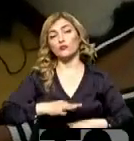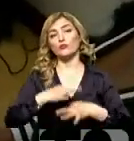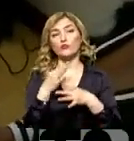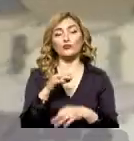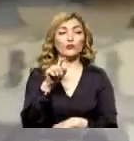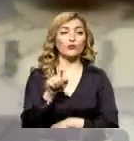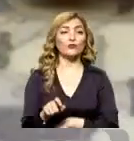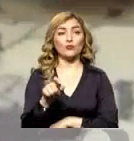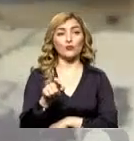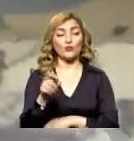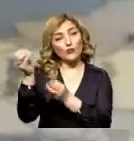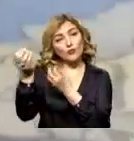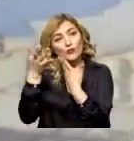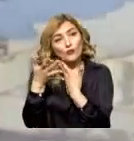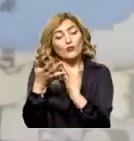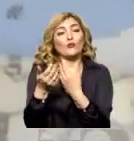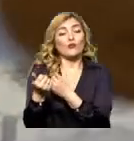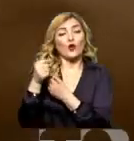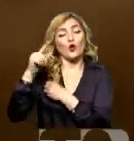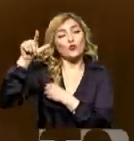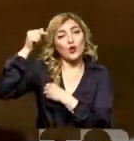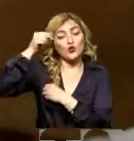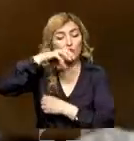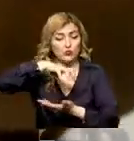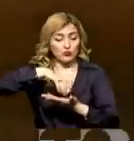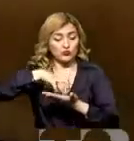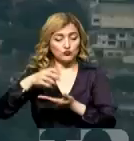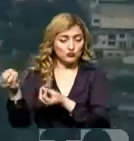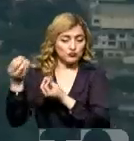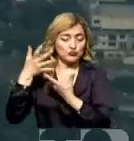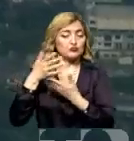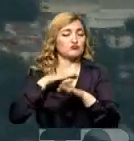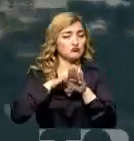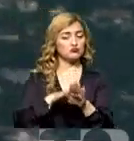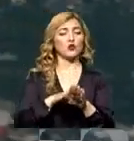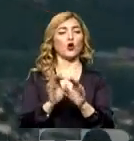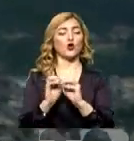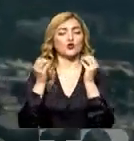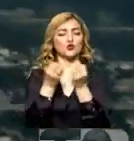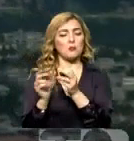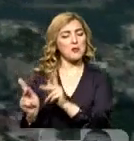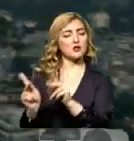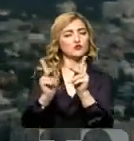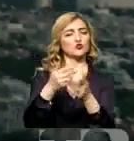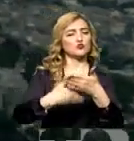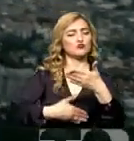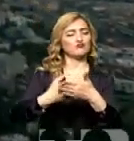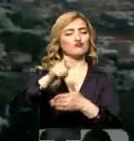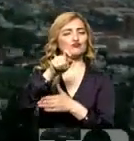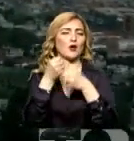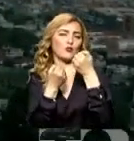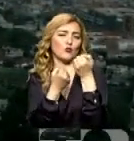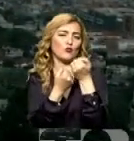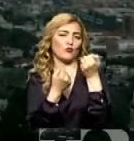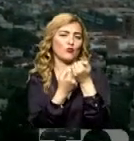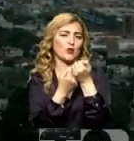debe contar con informes favorables del gobierno provincial y del Organismo Nacional de Planificación y otros documentos, y también con el